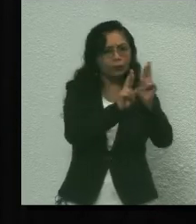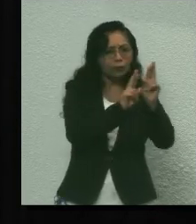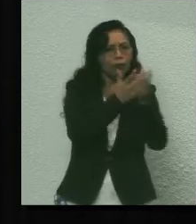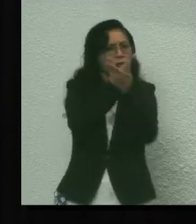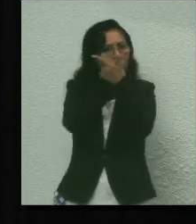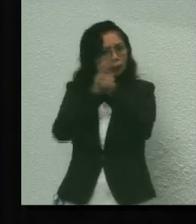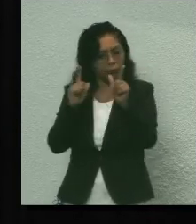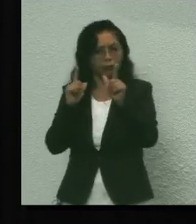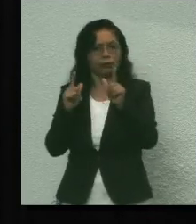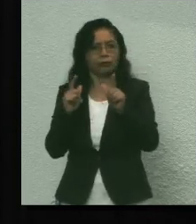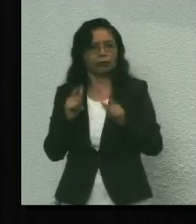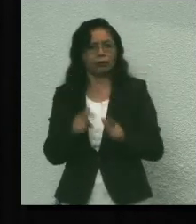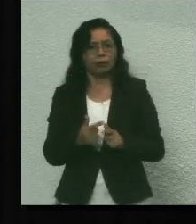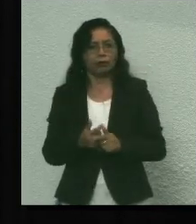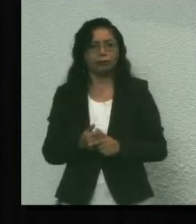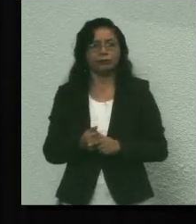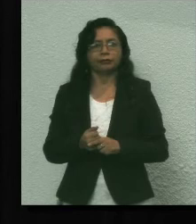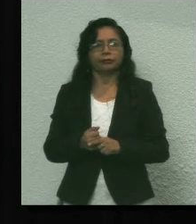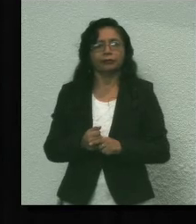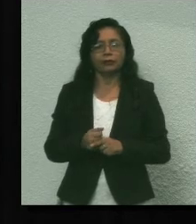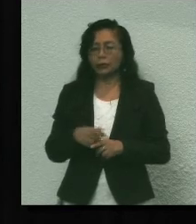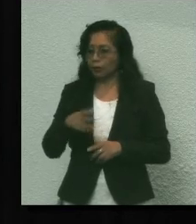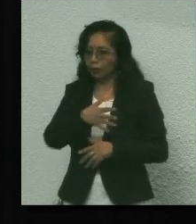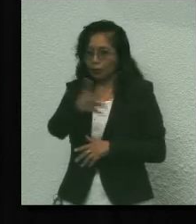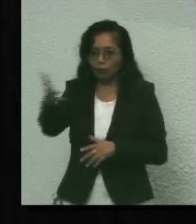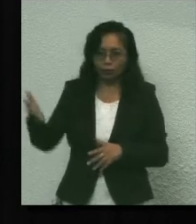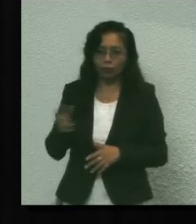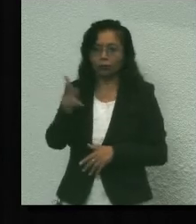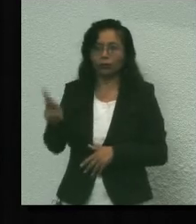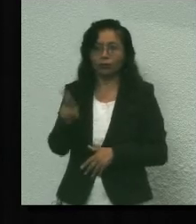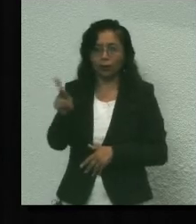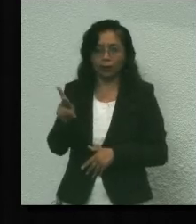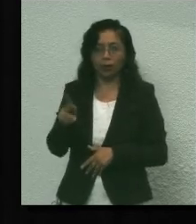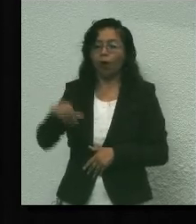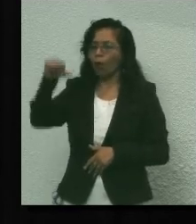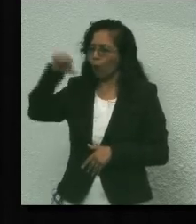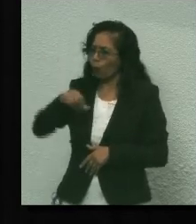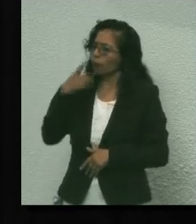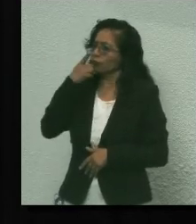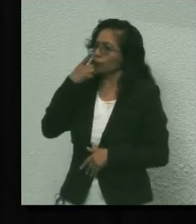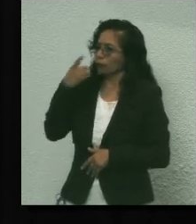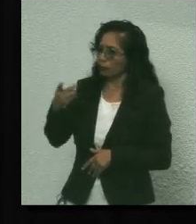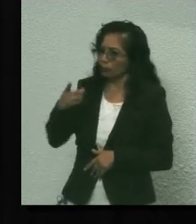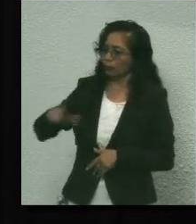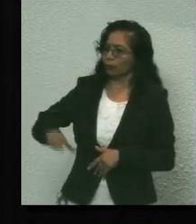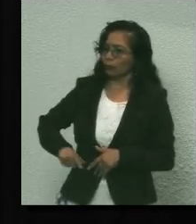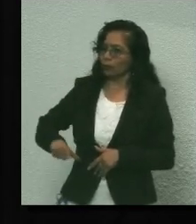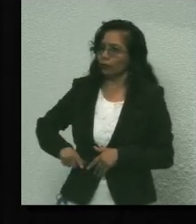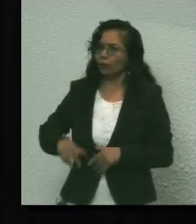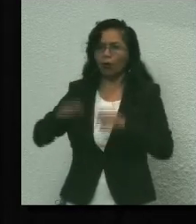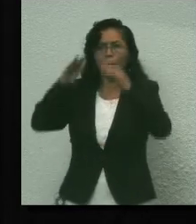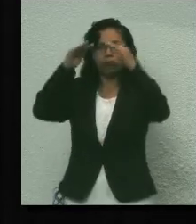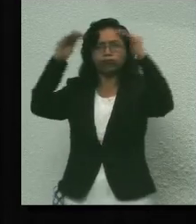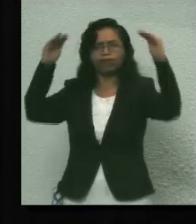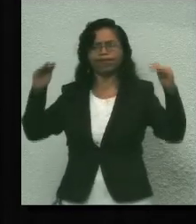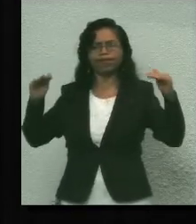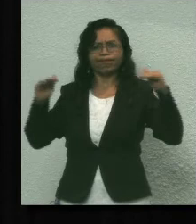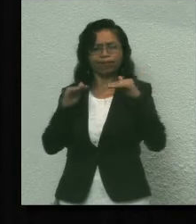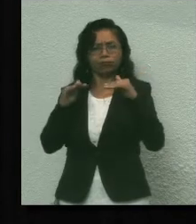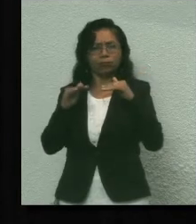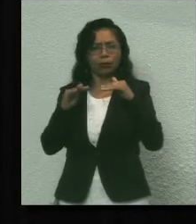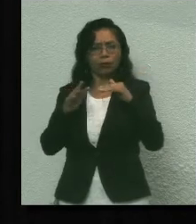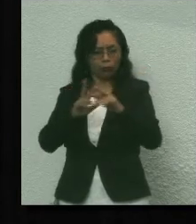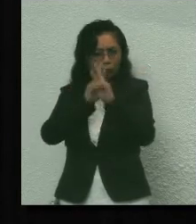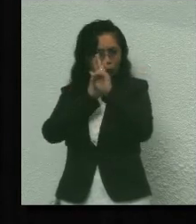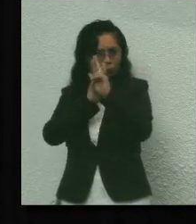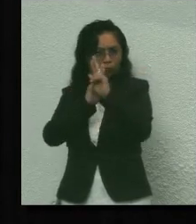misma que emana directamente del pueblo hoy le reiteramos señor gobernador que en un marco institucional trabajaremos